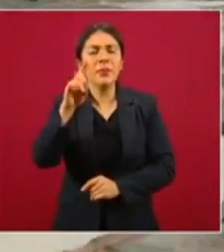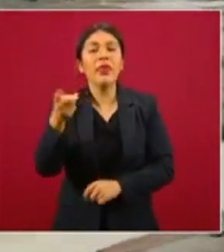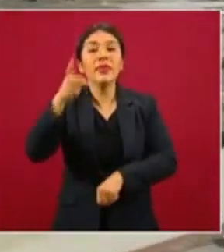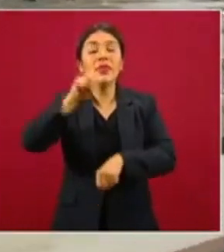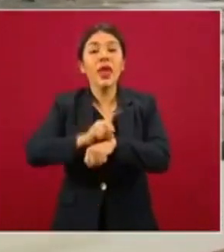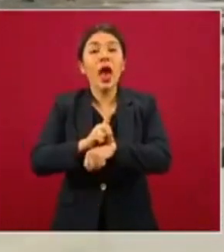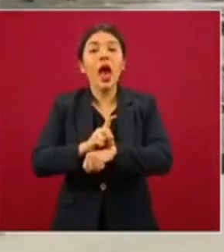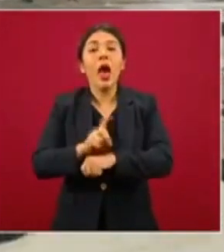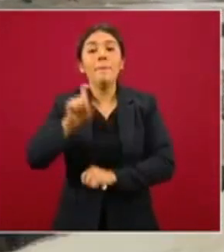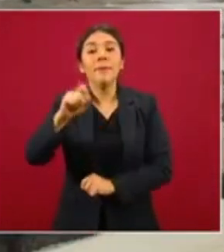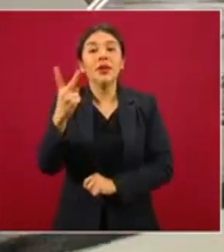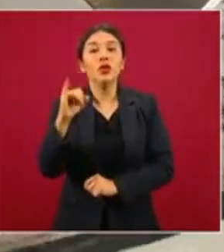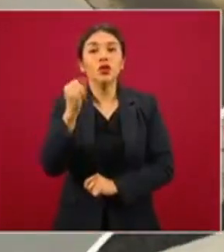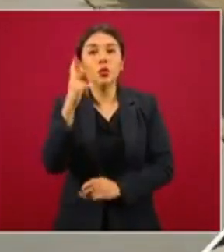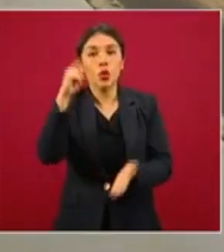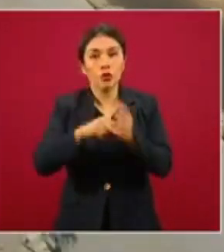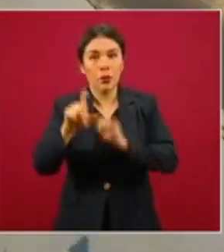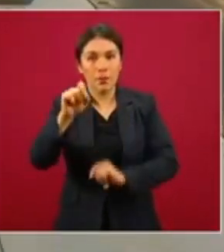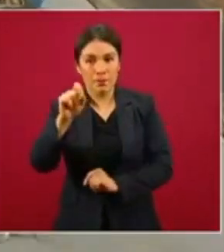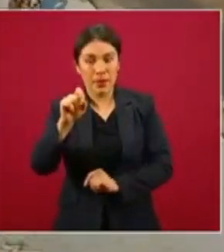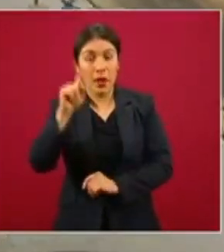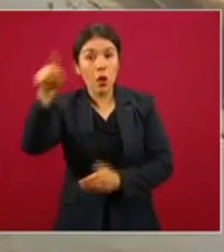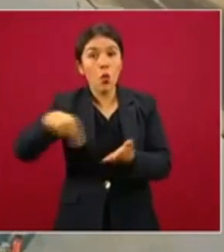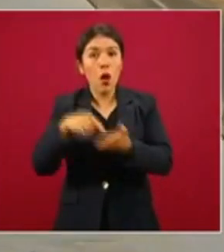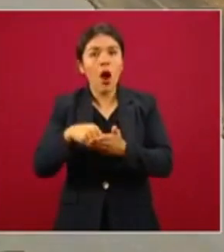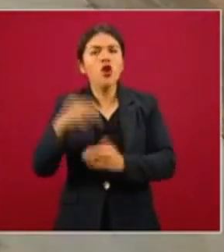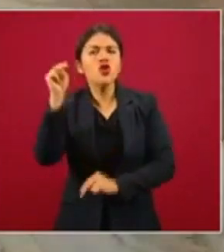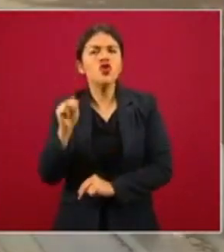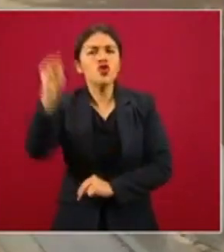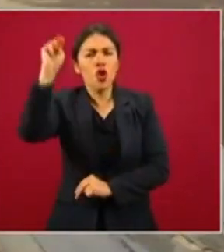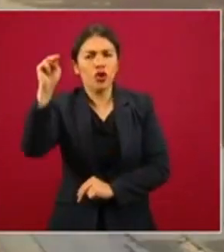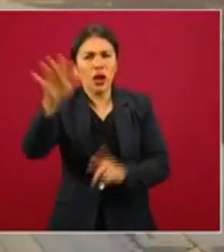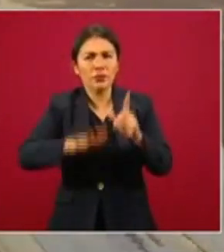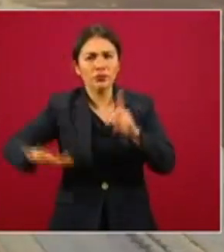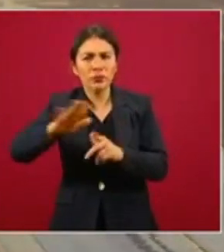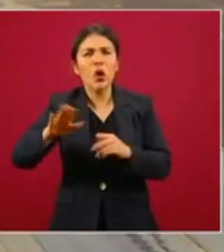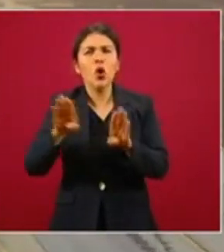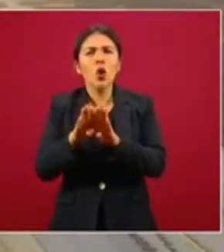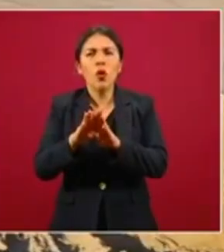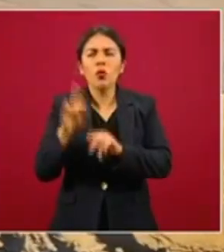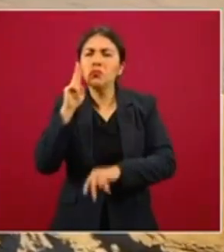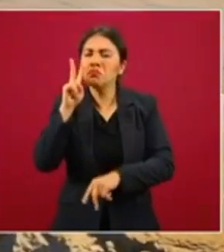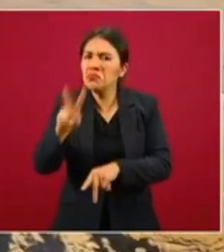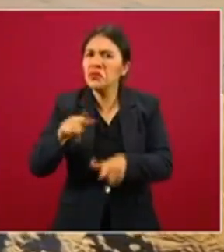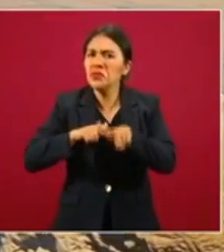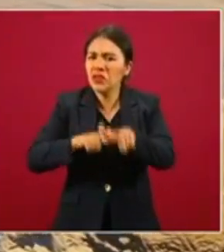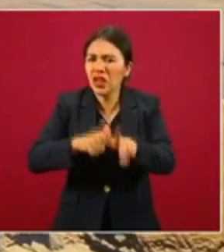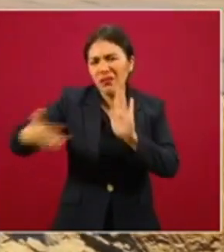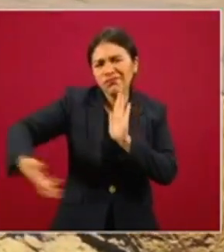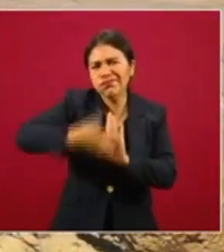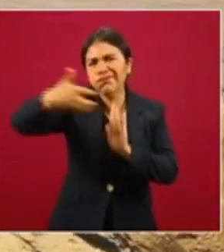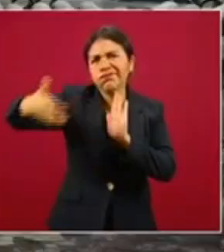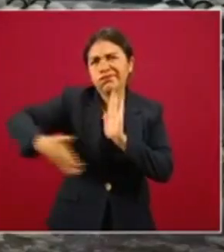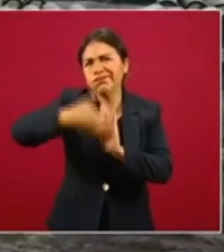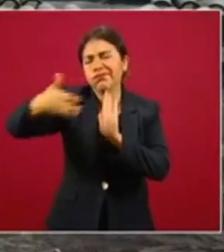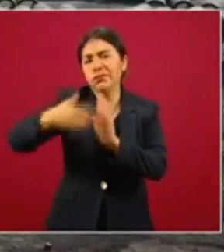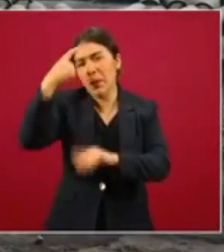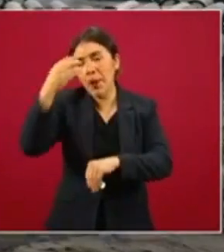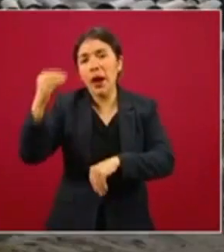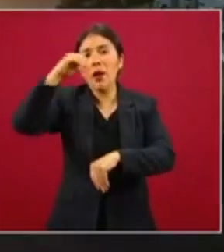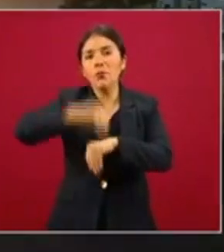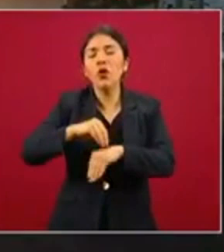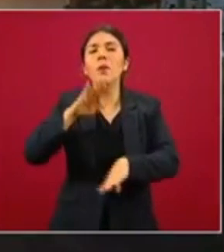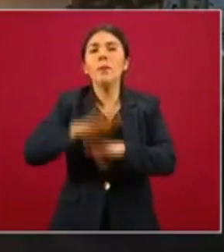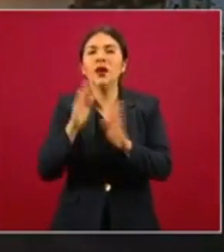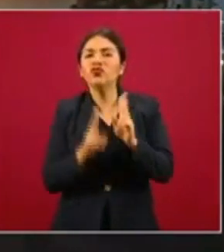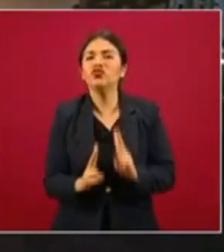22 de junio de 2020. En la pista norte y central, plataforma y rodajes, se continúa con la excavación en caja para el desplante